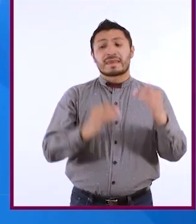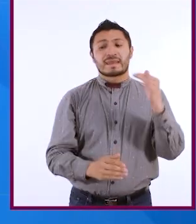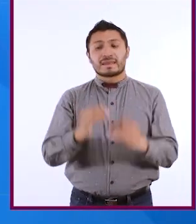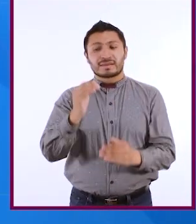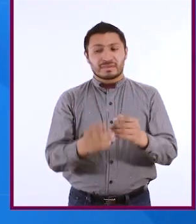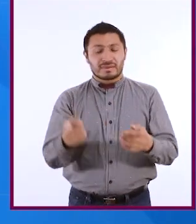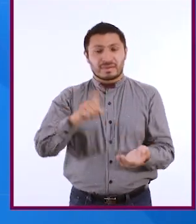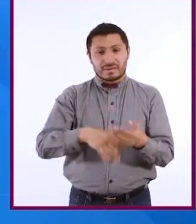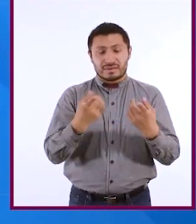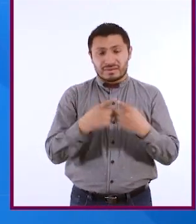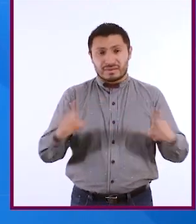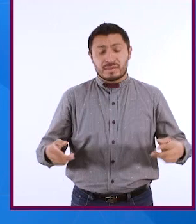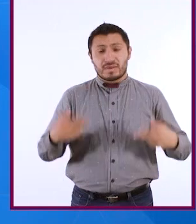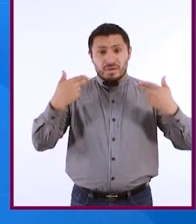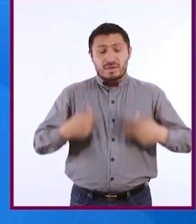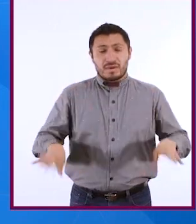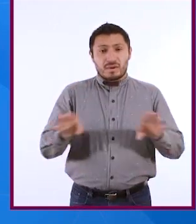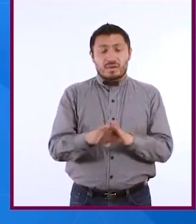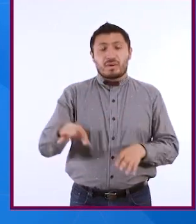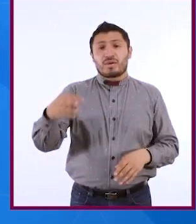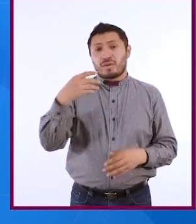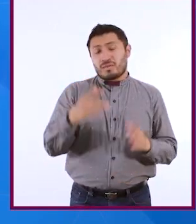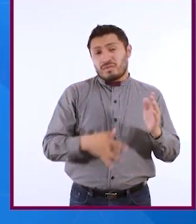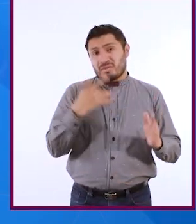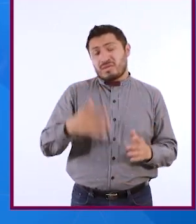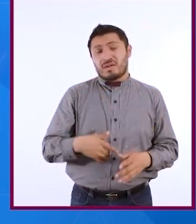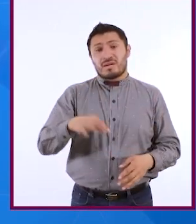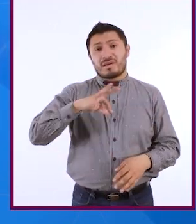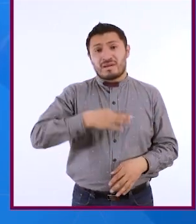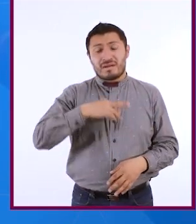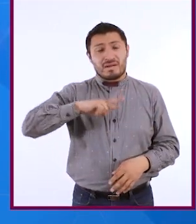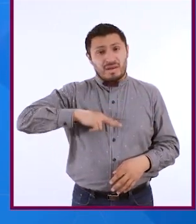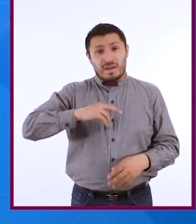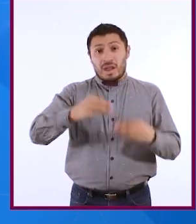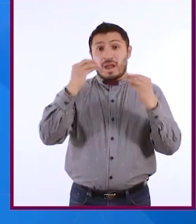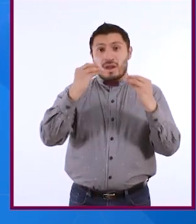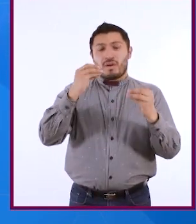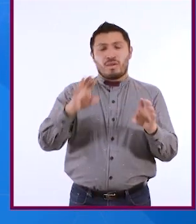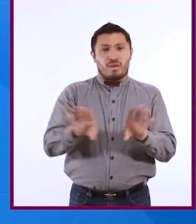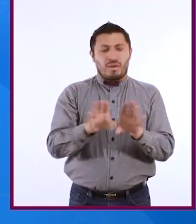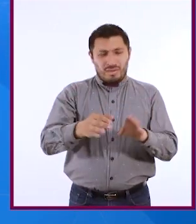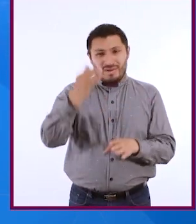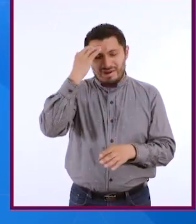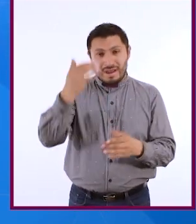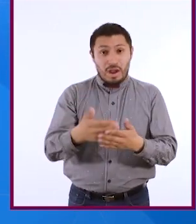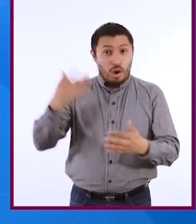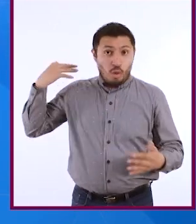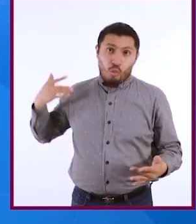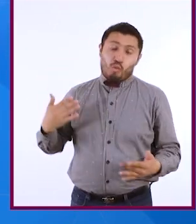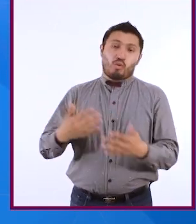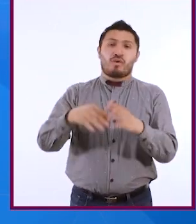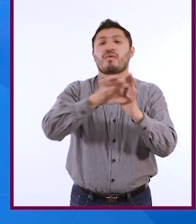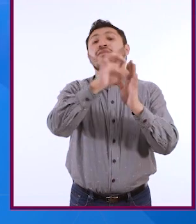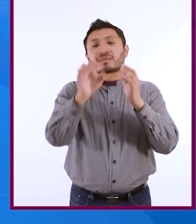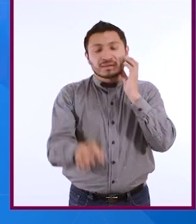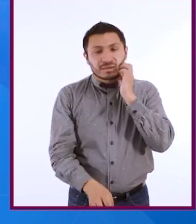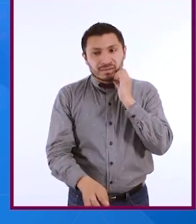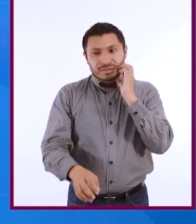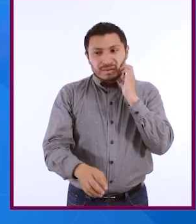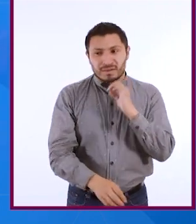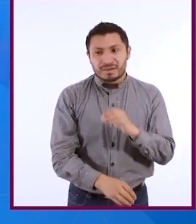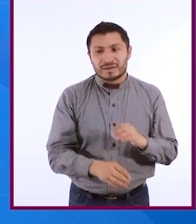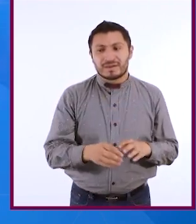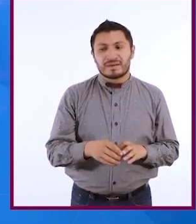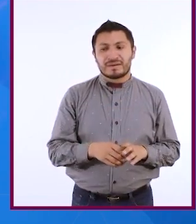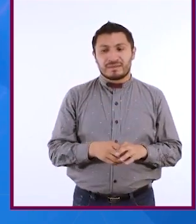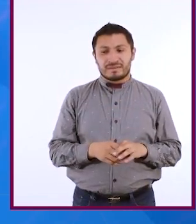desarrollo humano son como los síntomas de una infección viral. Muchas de ellas las hemos conocido desde hace años, como por ejemplo las